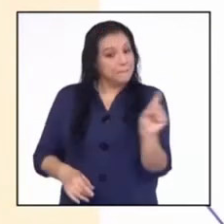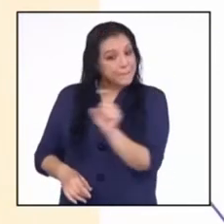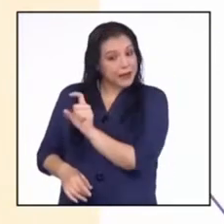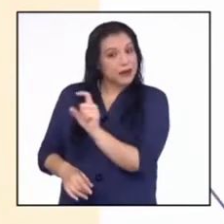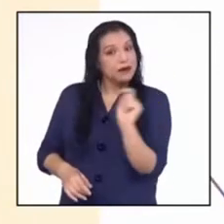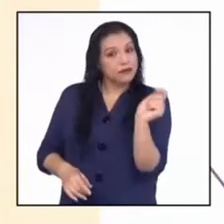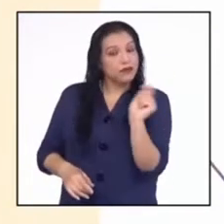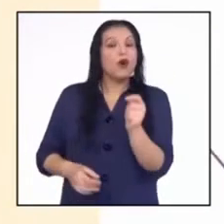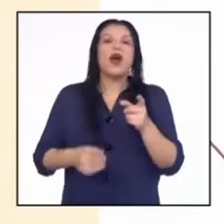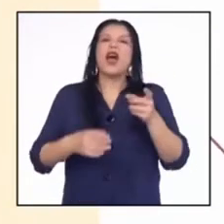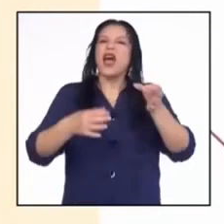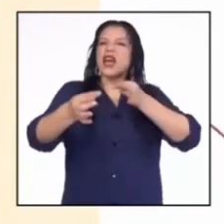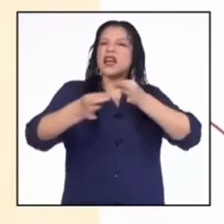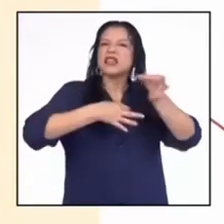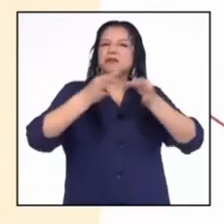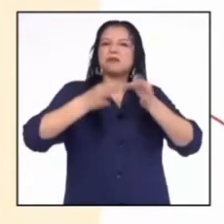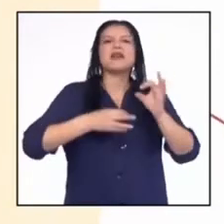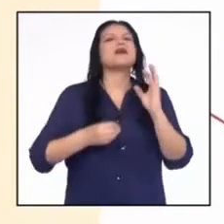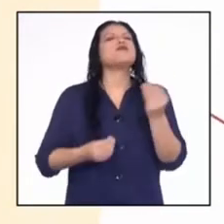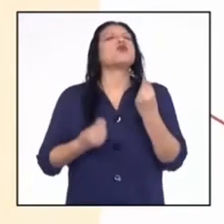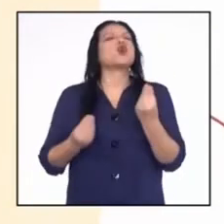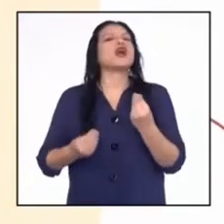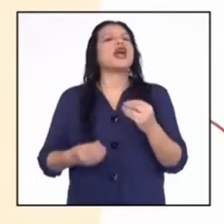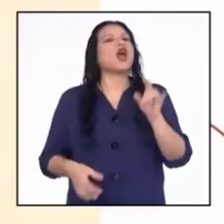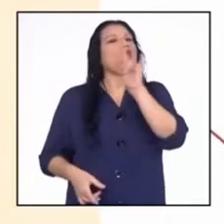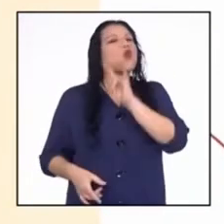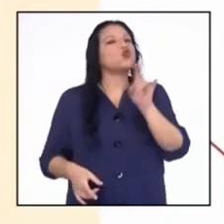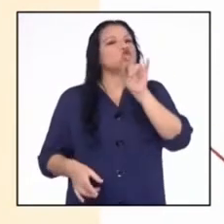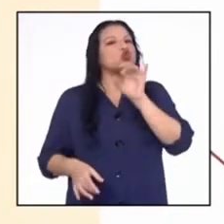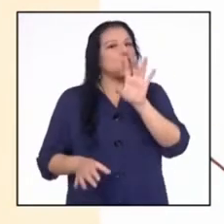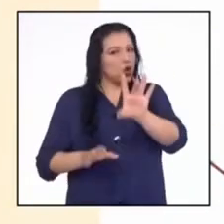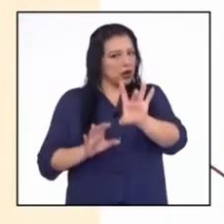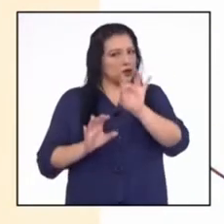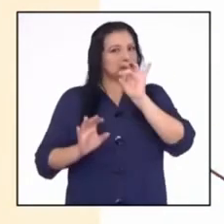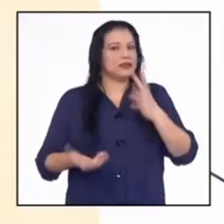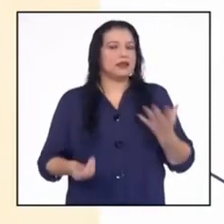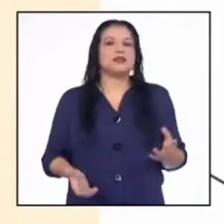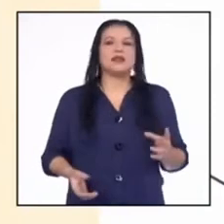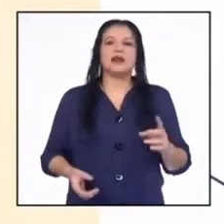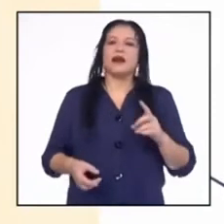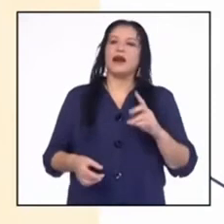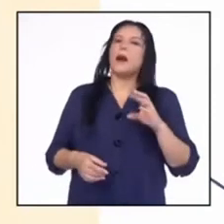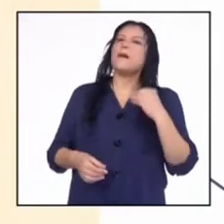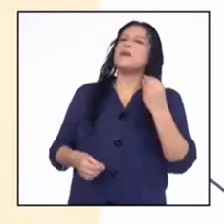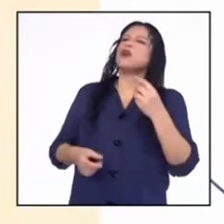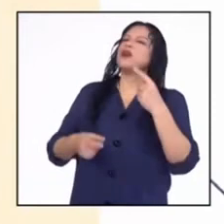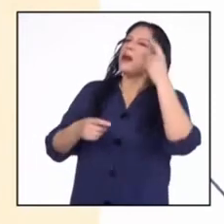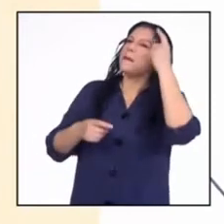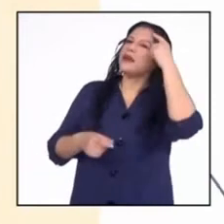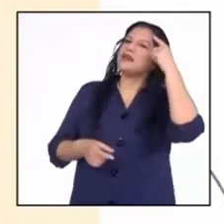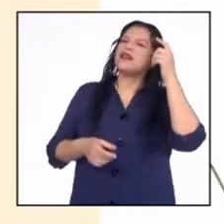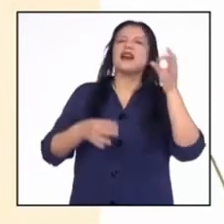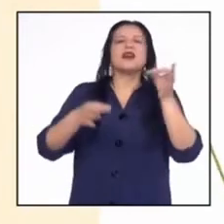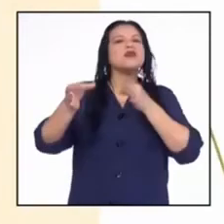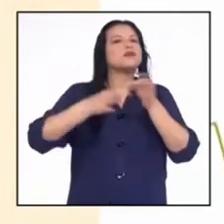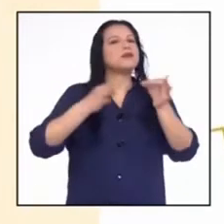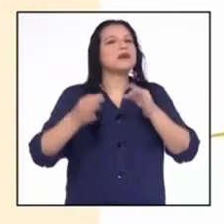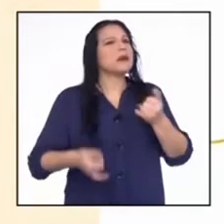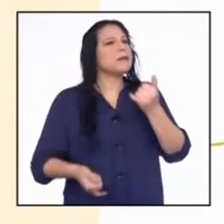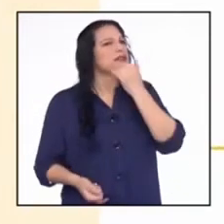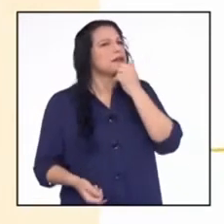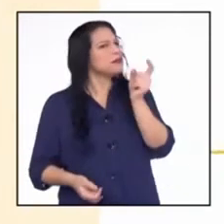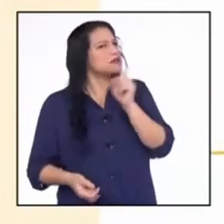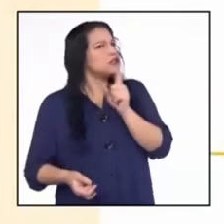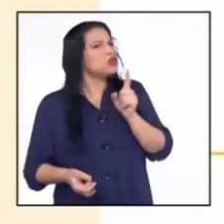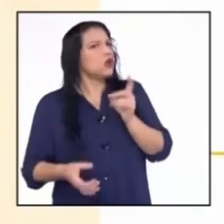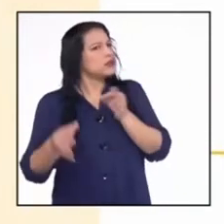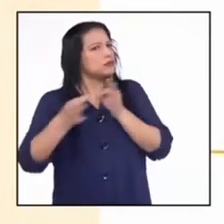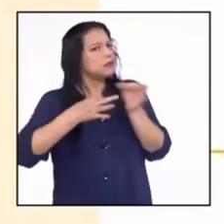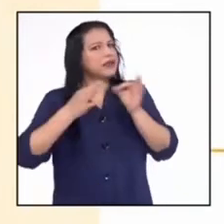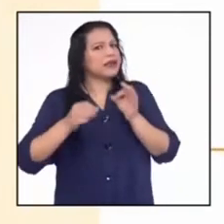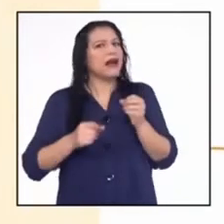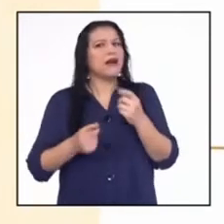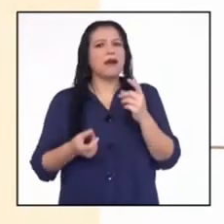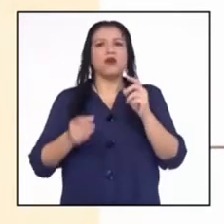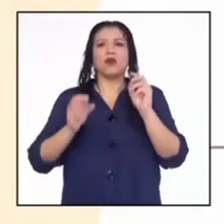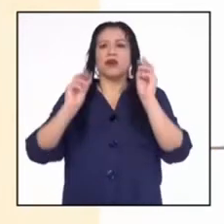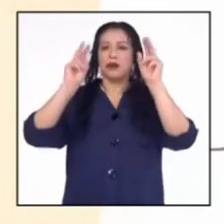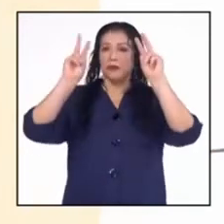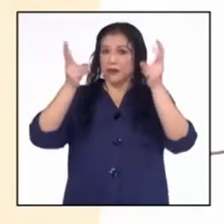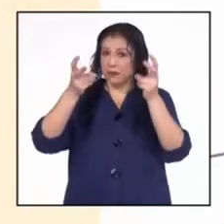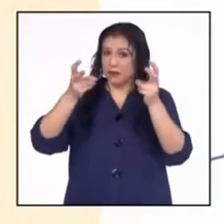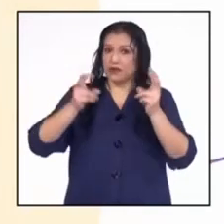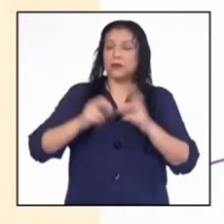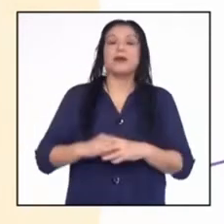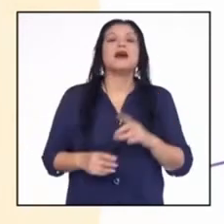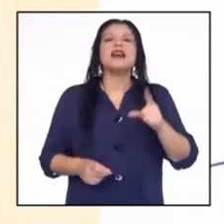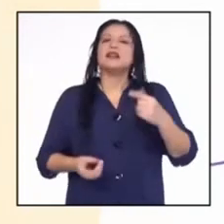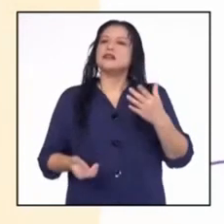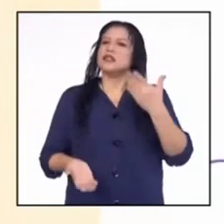párrafo da cuenta de por qué lo usó. ¿Por qué piensan que lo explicó? ¿Qué pasaba si no lo hacía? Pues si no lo